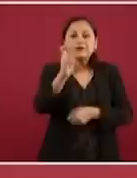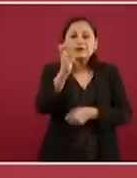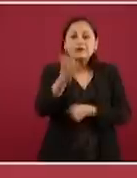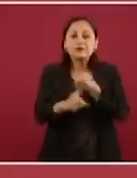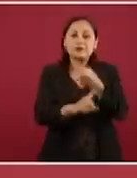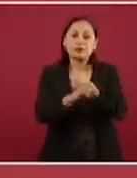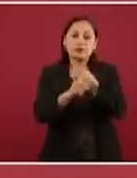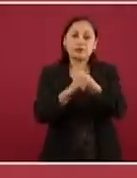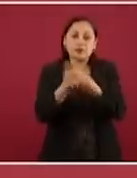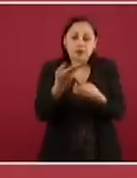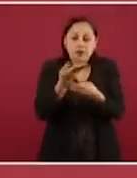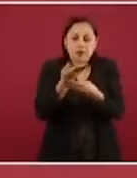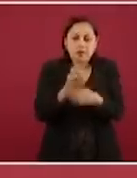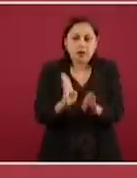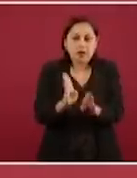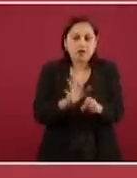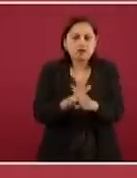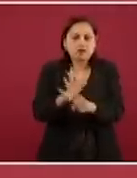Hay